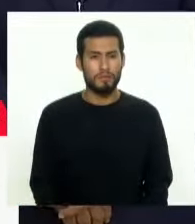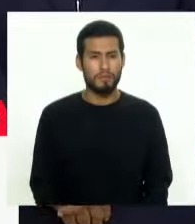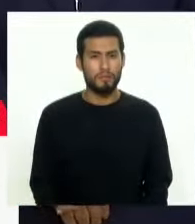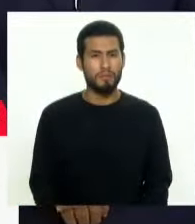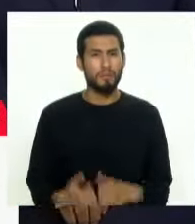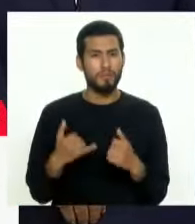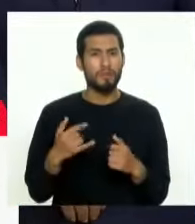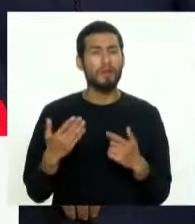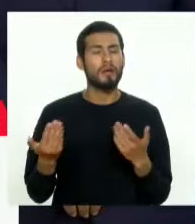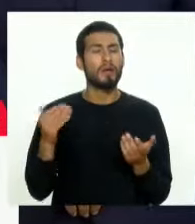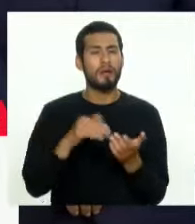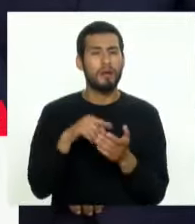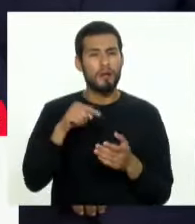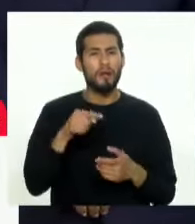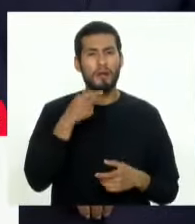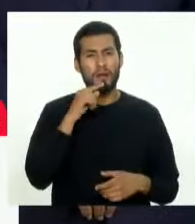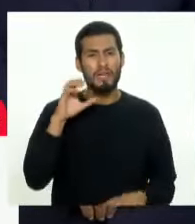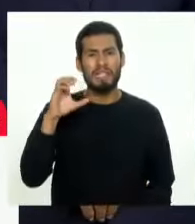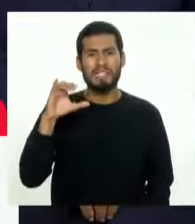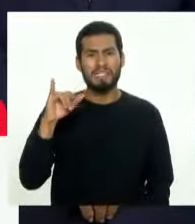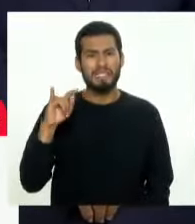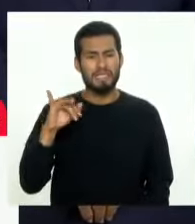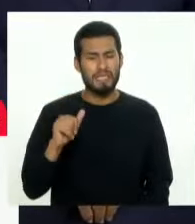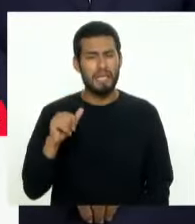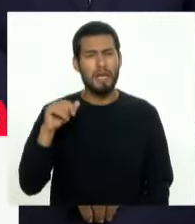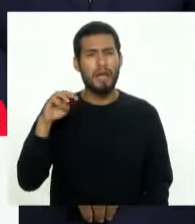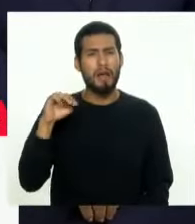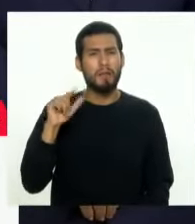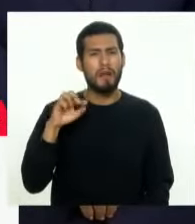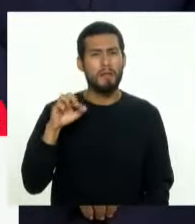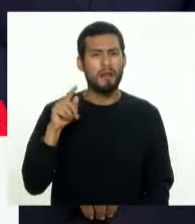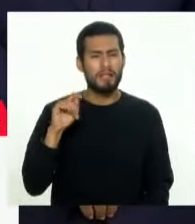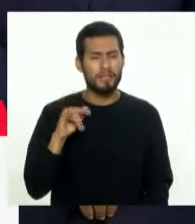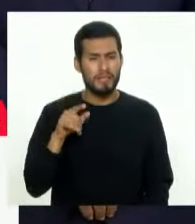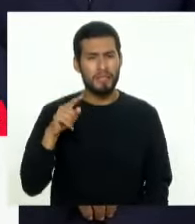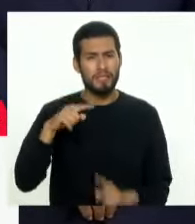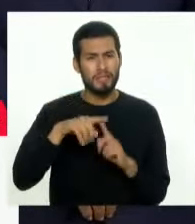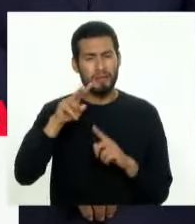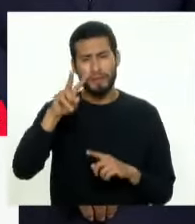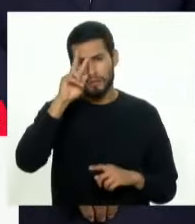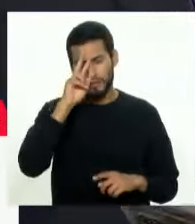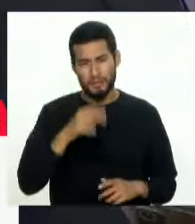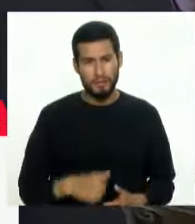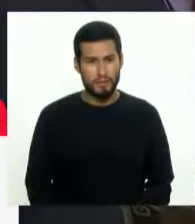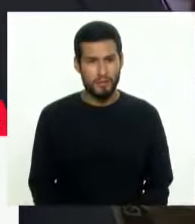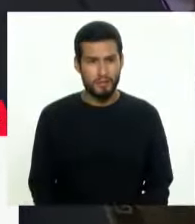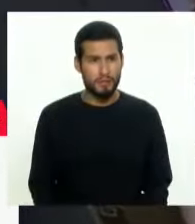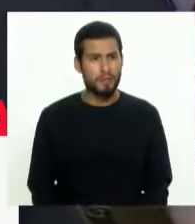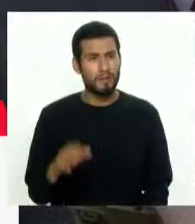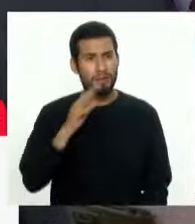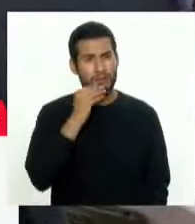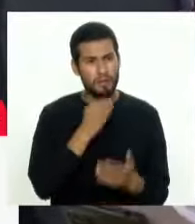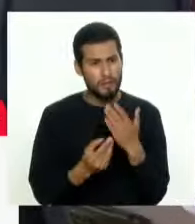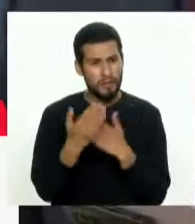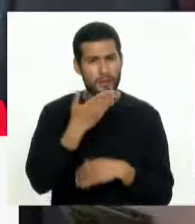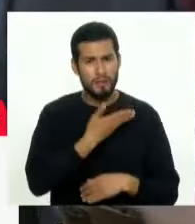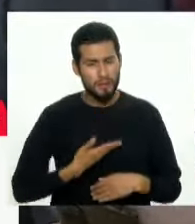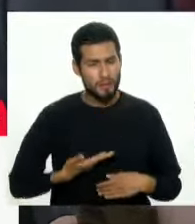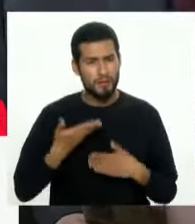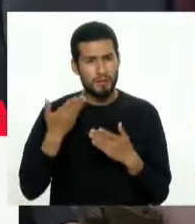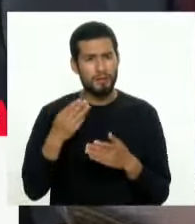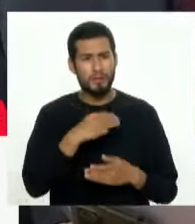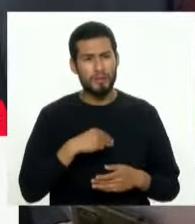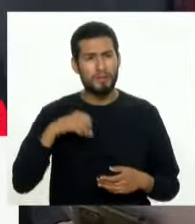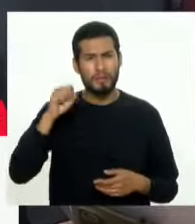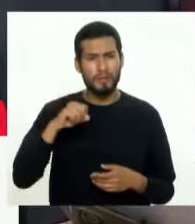Finalmente, tendremos la pregunta de la señora Cintia Malpartida, de TV Perú. ¿Cómo están? Muy buenos días, presidenta, ministro.